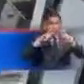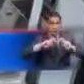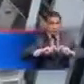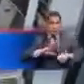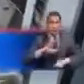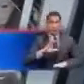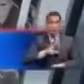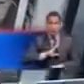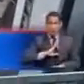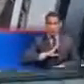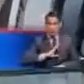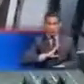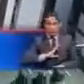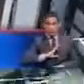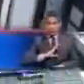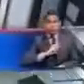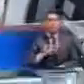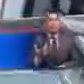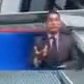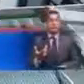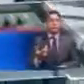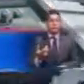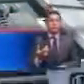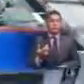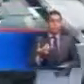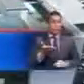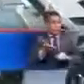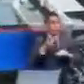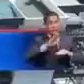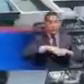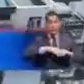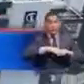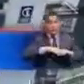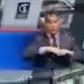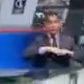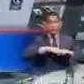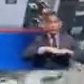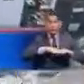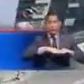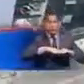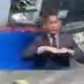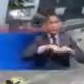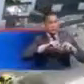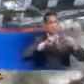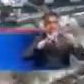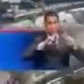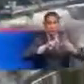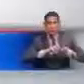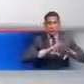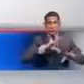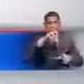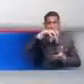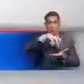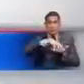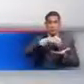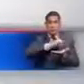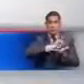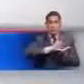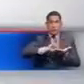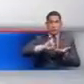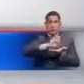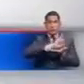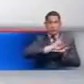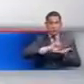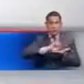técnica realizada por la Contraloría respecto a la rehabilitación de la acequia La Victoria de la provincia de Imbabura, se detectó